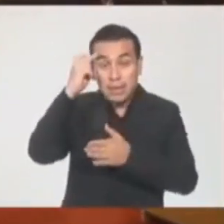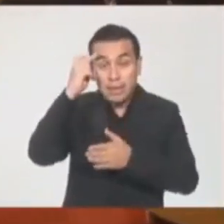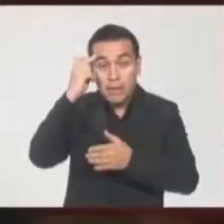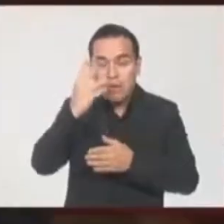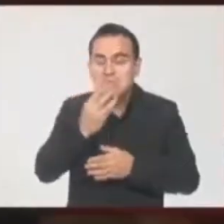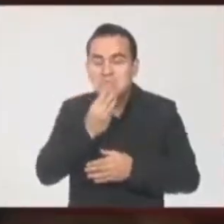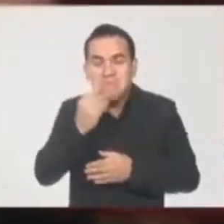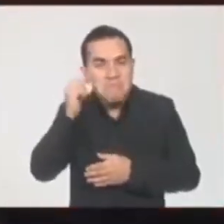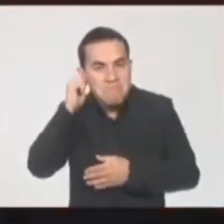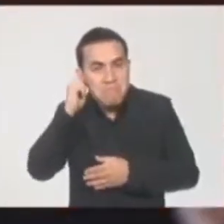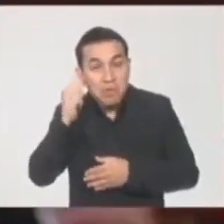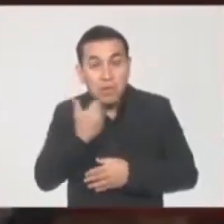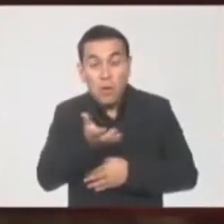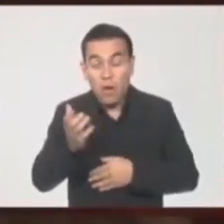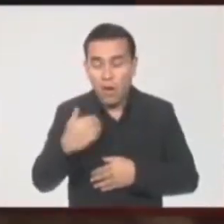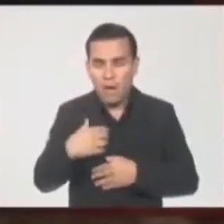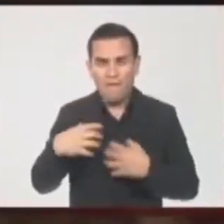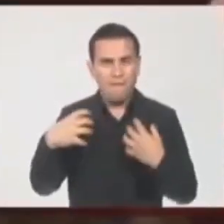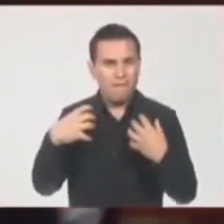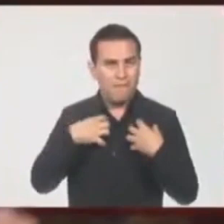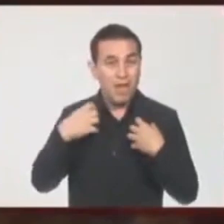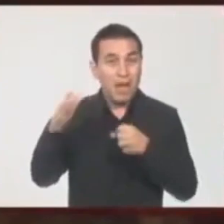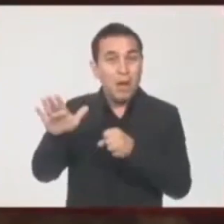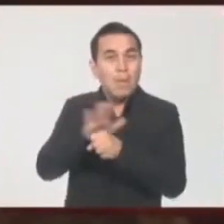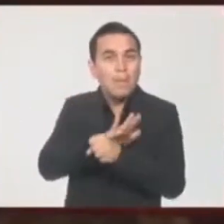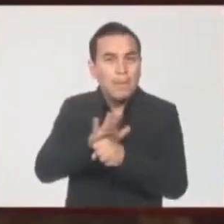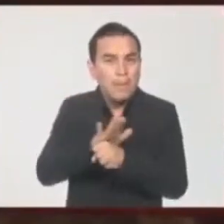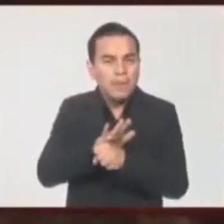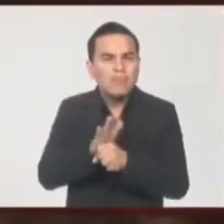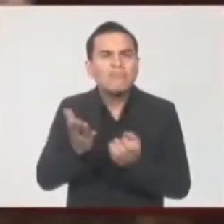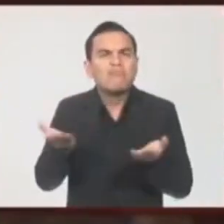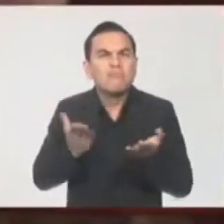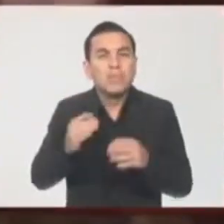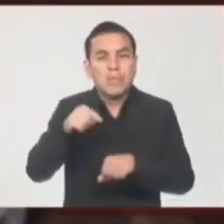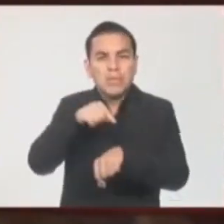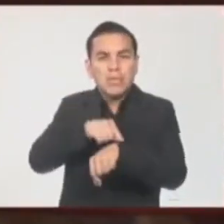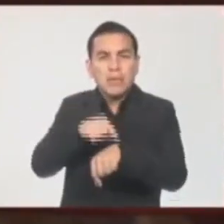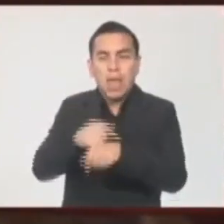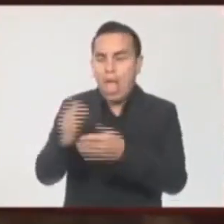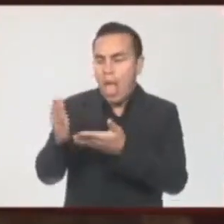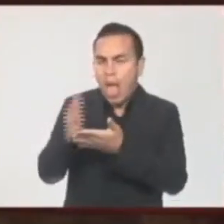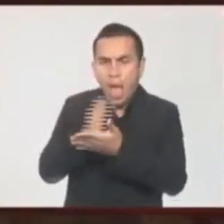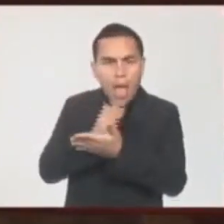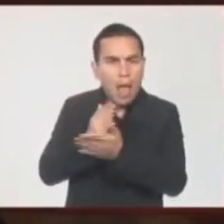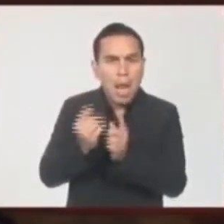suspiro. Toda una vida entera, todas esas vidas enteras, y durante todo ese tiempo nada cambió.